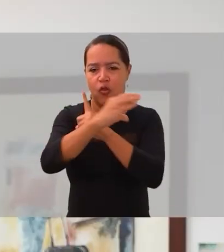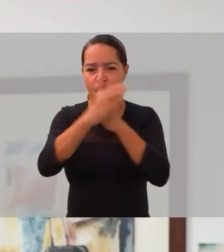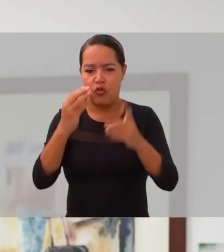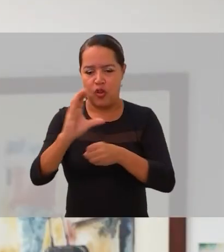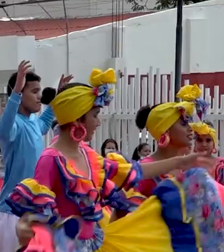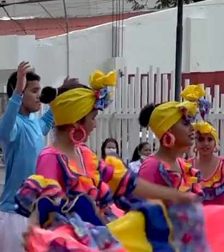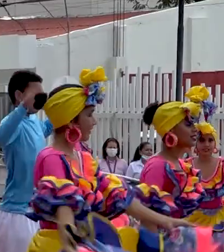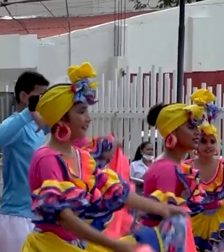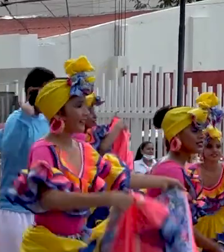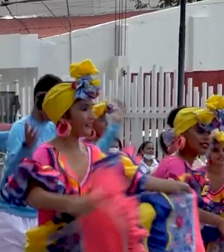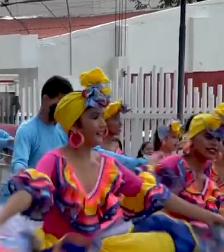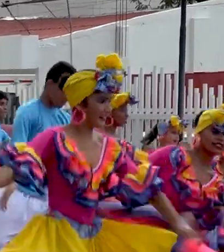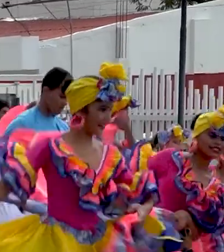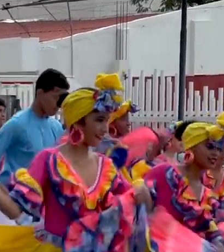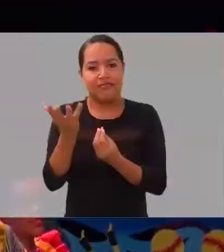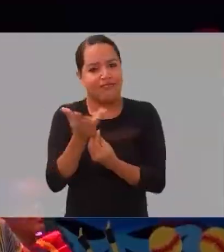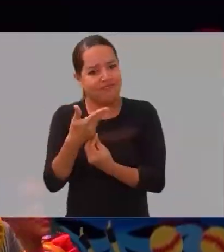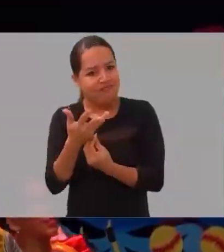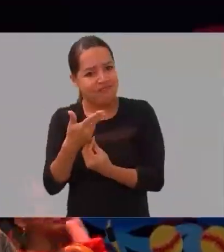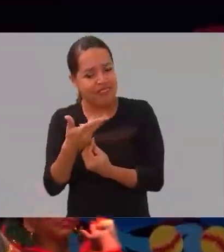ciudadana a través del arte.